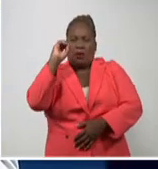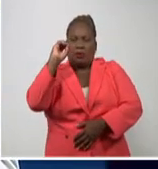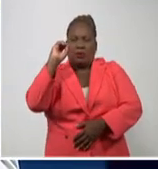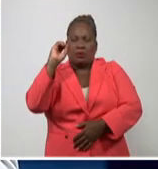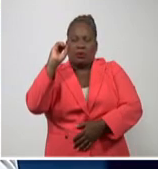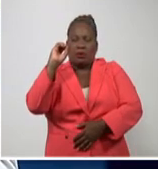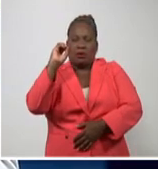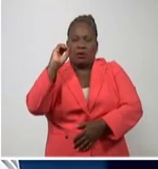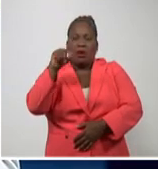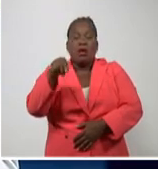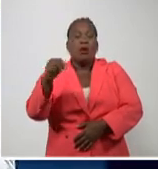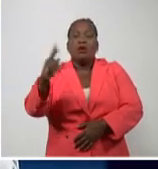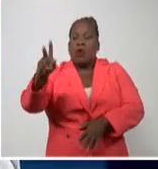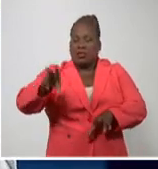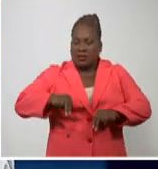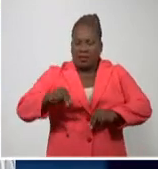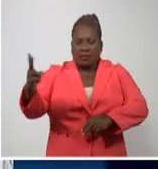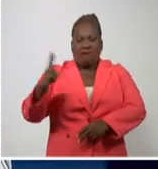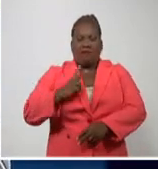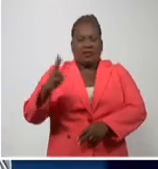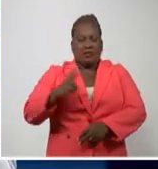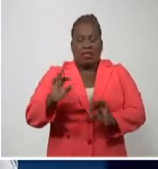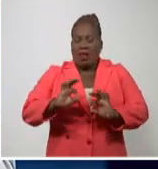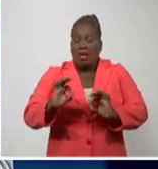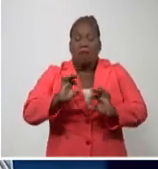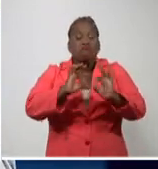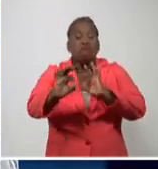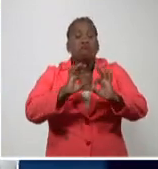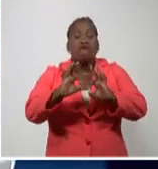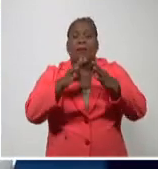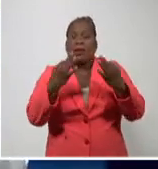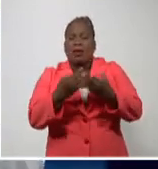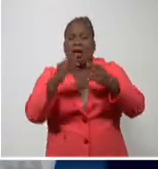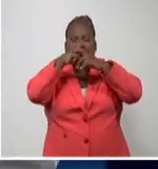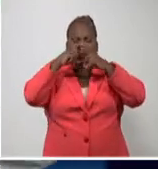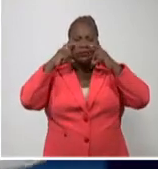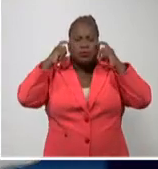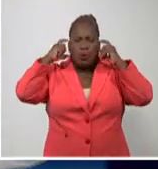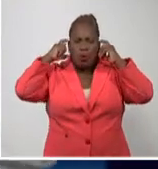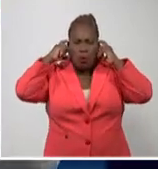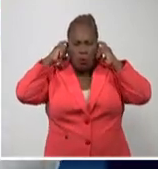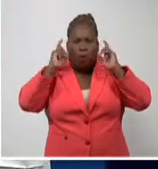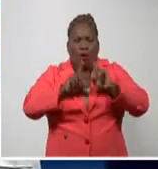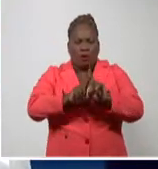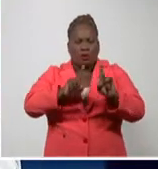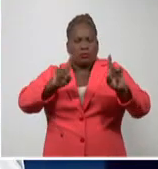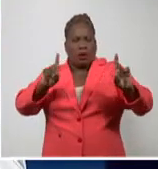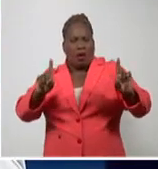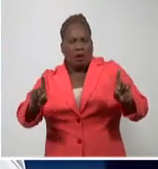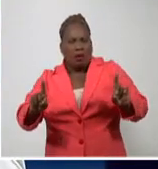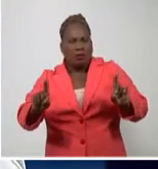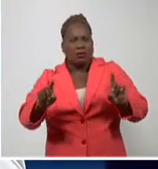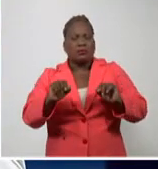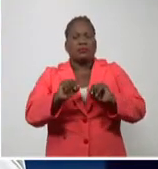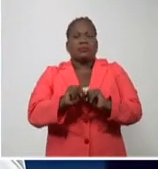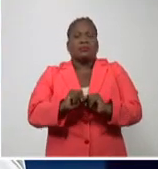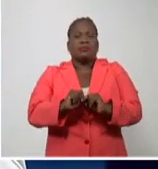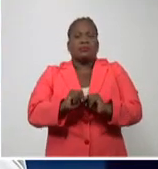no permitan visitas, protejan a su familia usando el nasobuco, manteniendo el